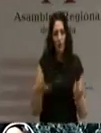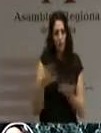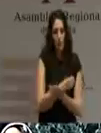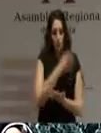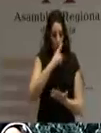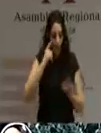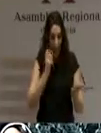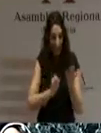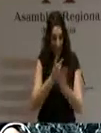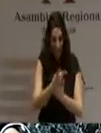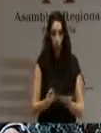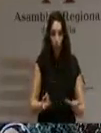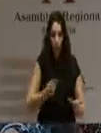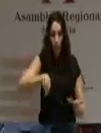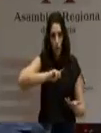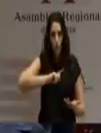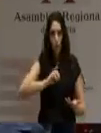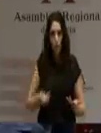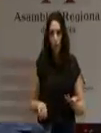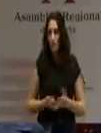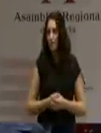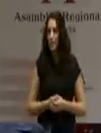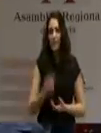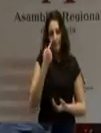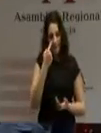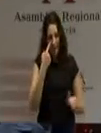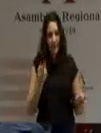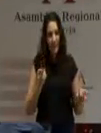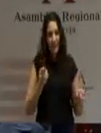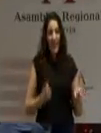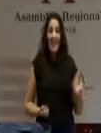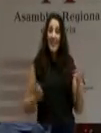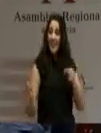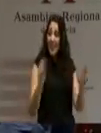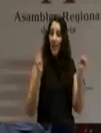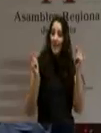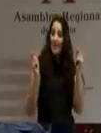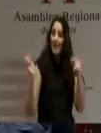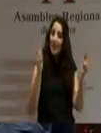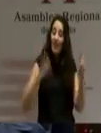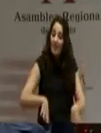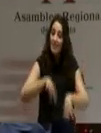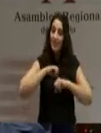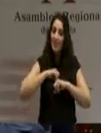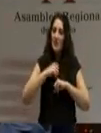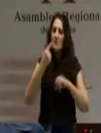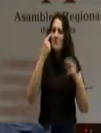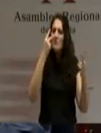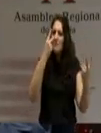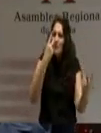retos. Mire, han hecho un debate de investidura mirando hacia